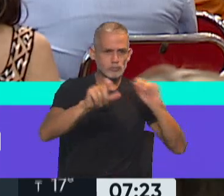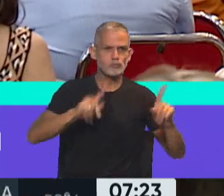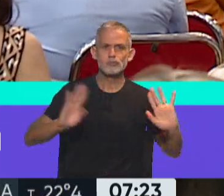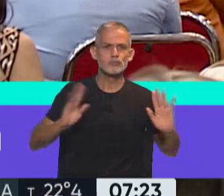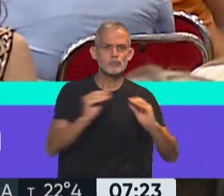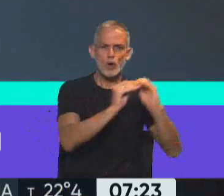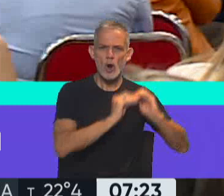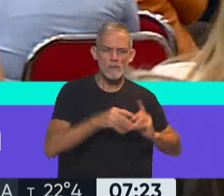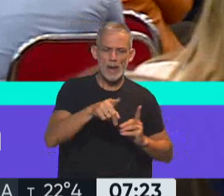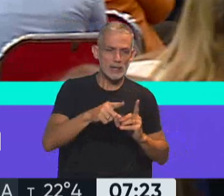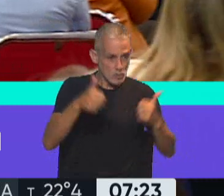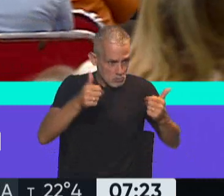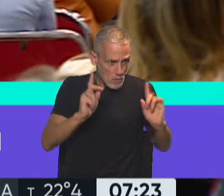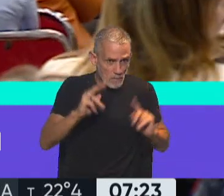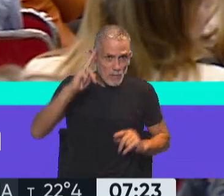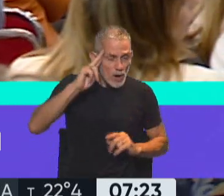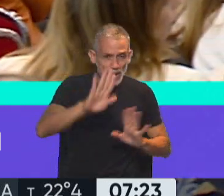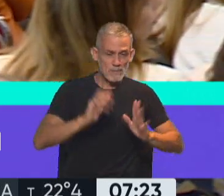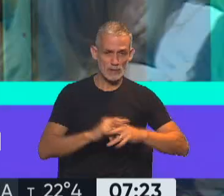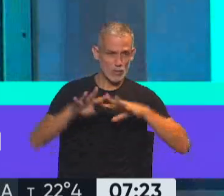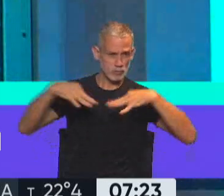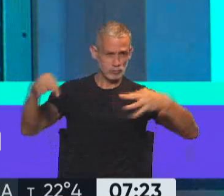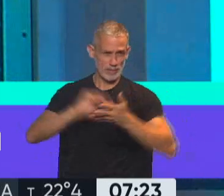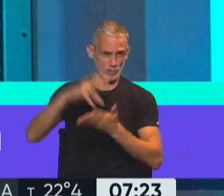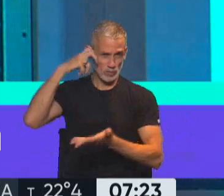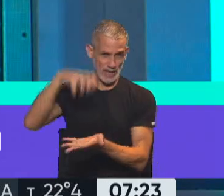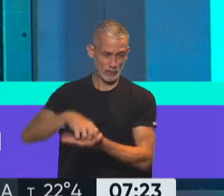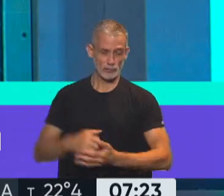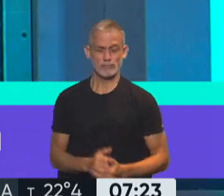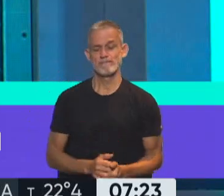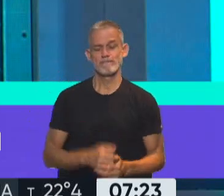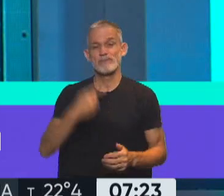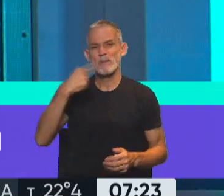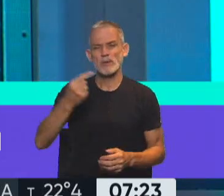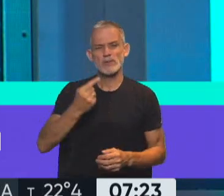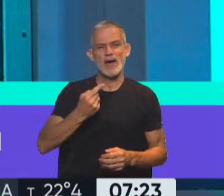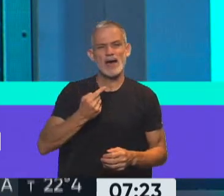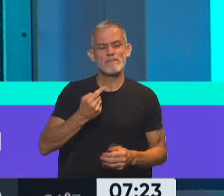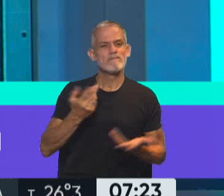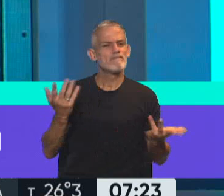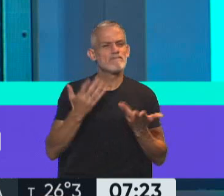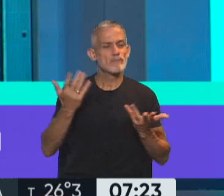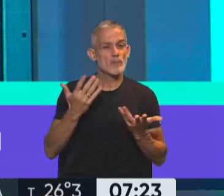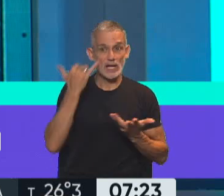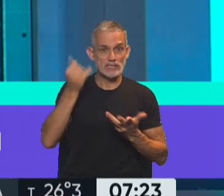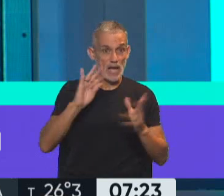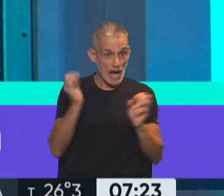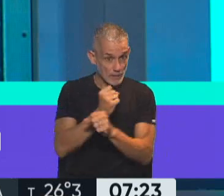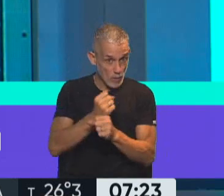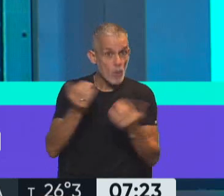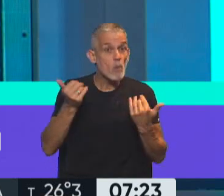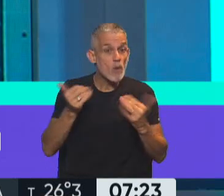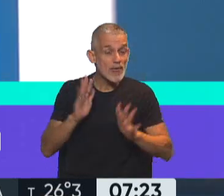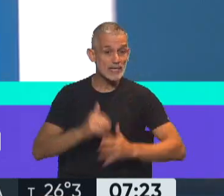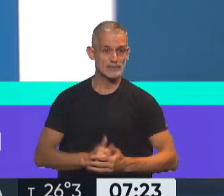compañera de compañera y eso lo que vamos a hacer recibió y la pregunta para fernando fraquelli es están dadas las condiciones para la aprobación entonces del